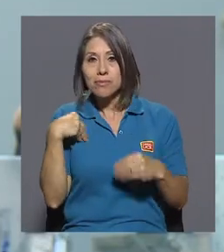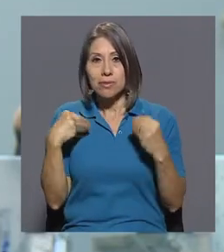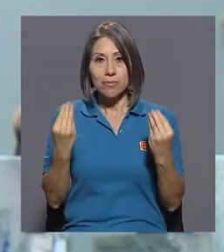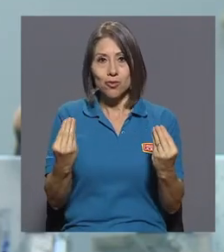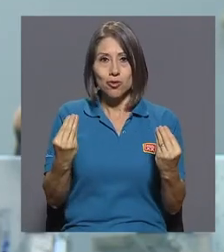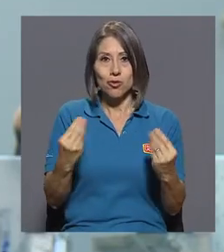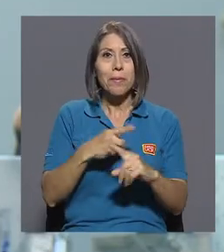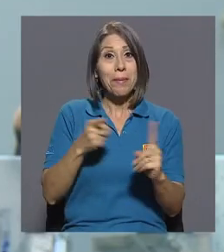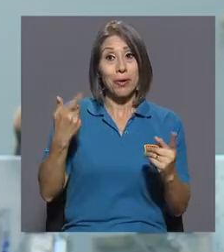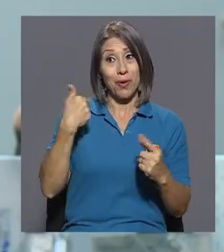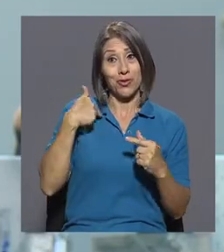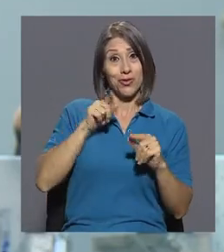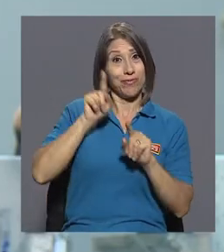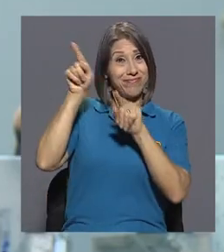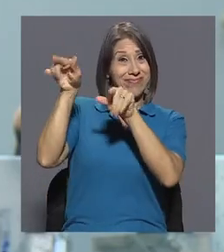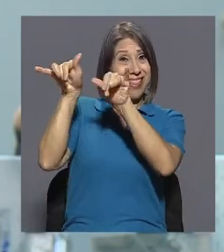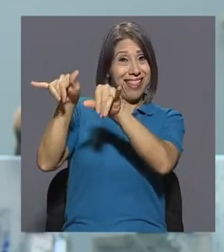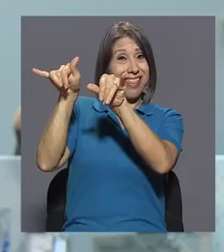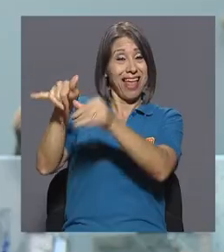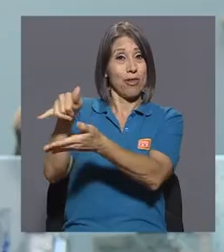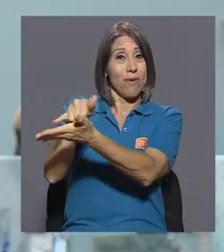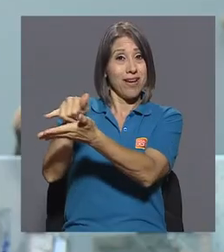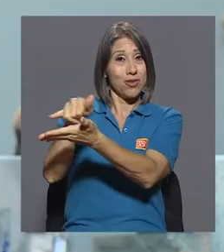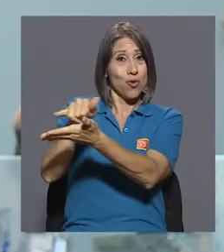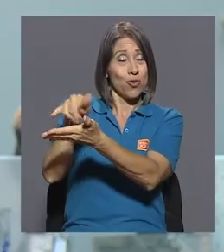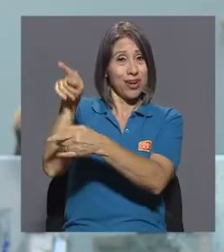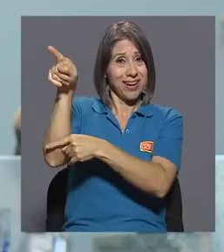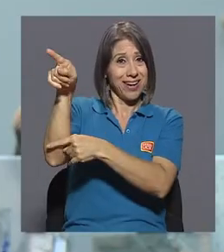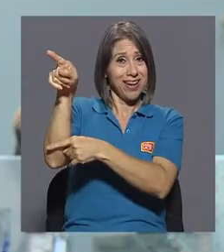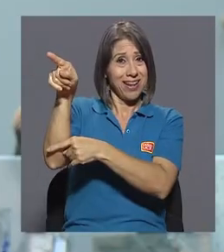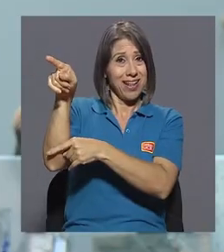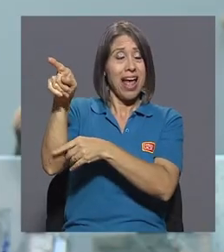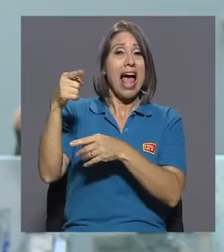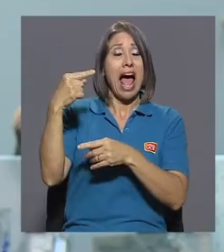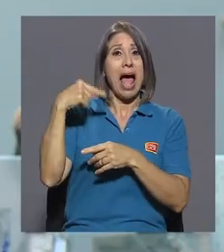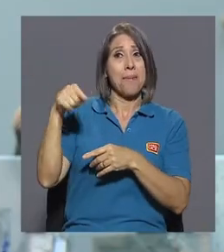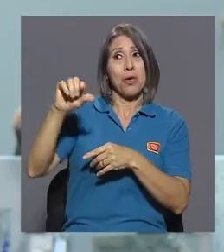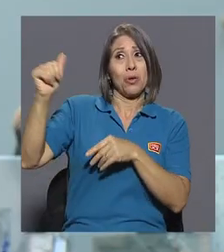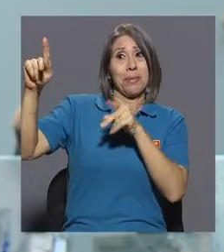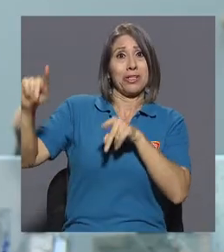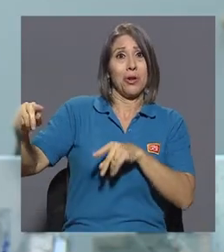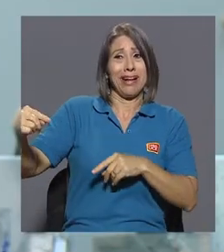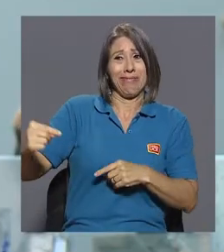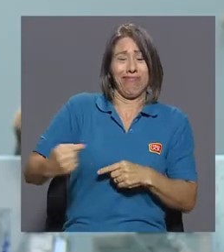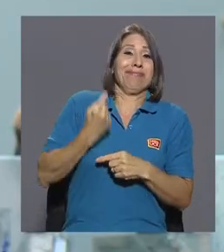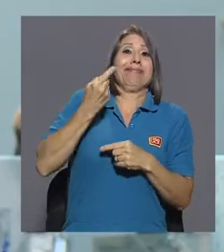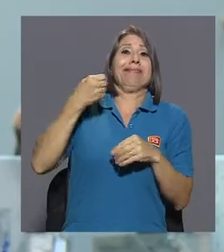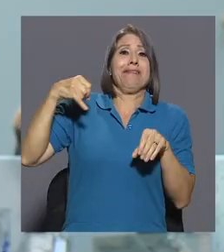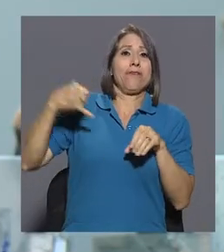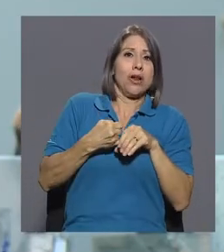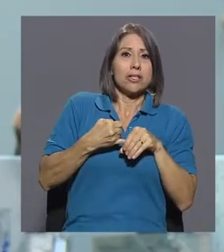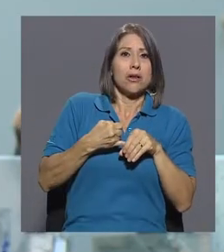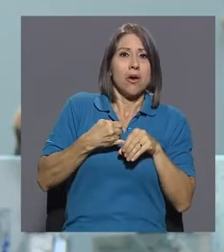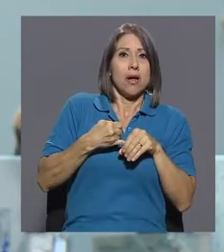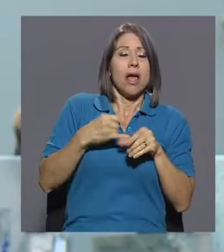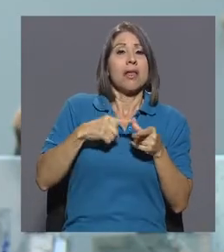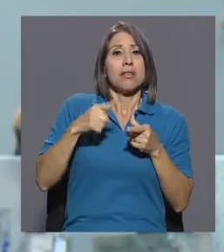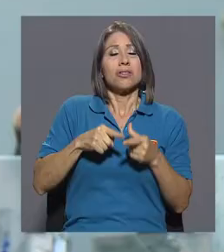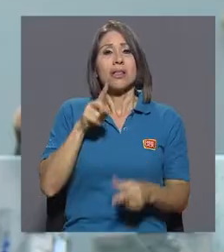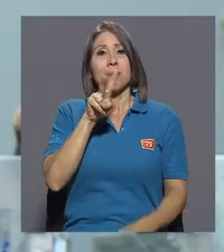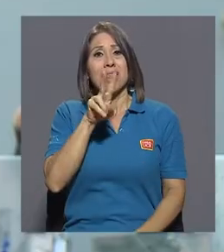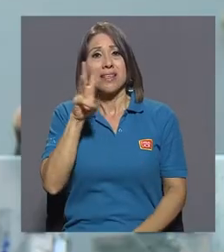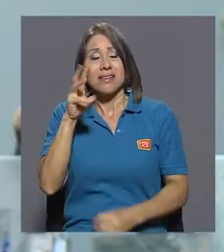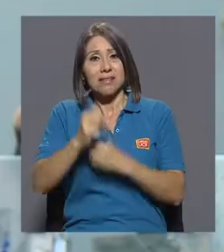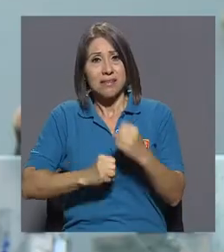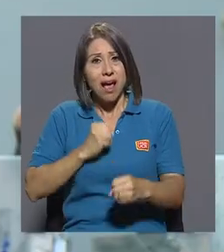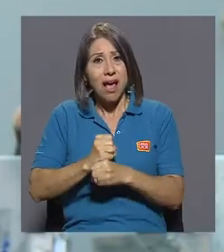York, sufro un ataque y una violación. Entonces, a los 26 años, mis papás se habían